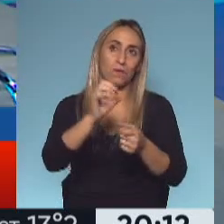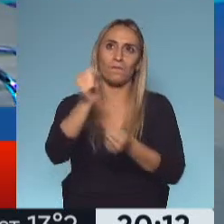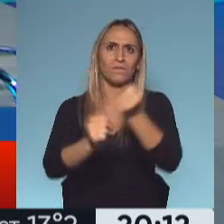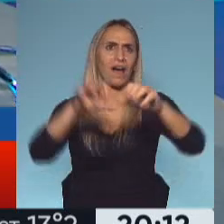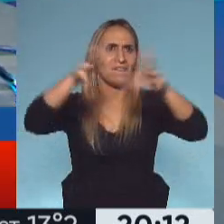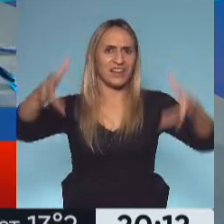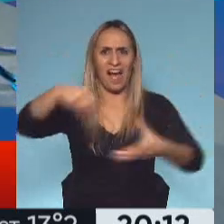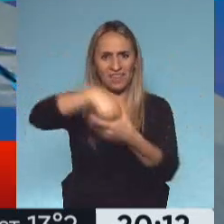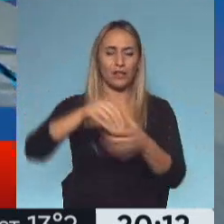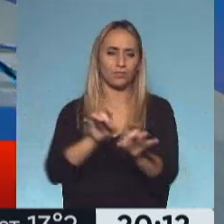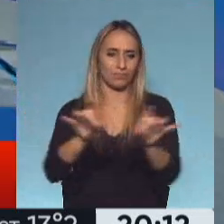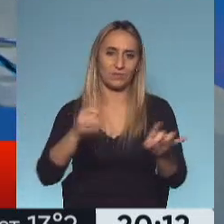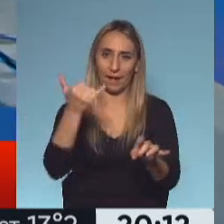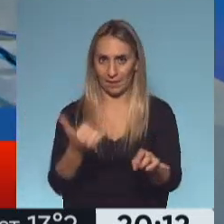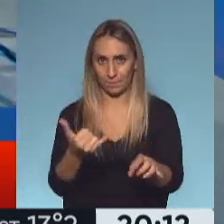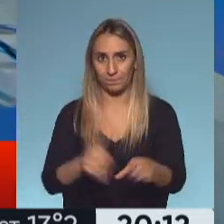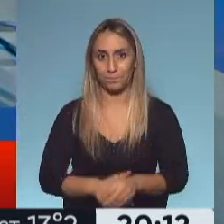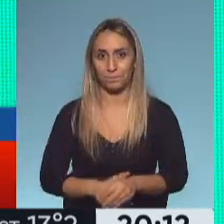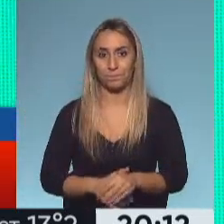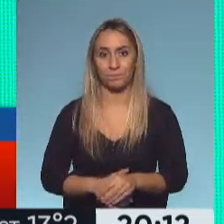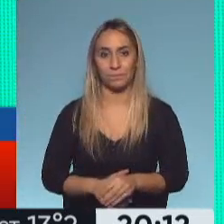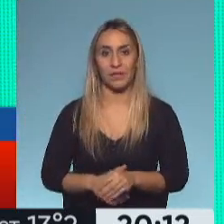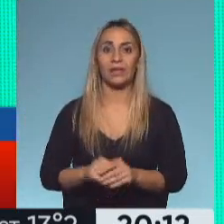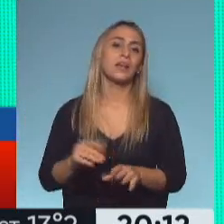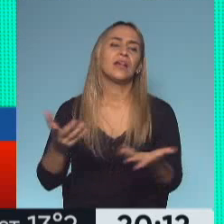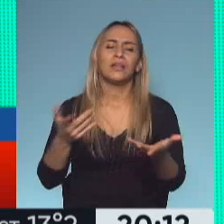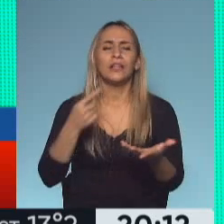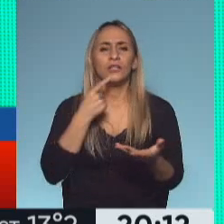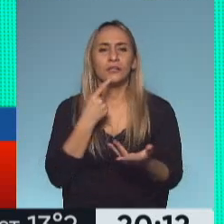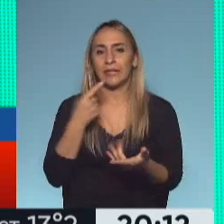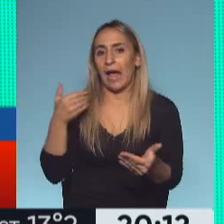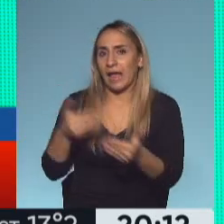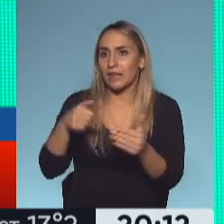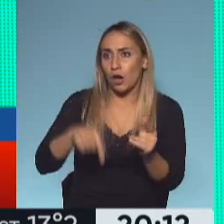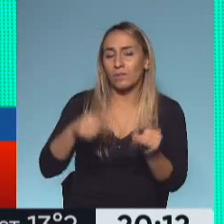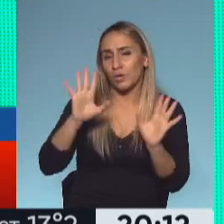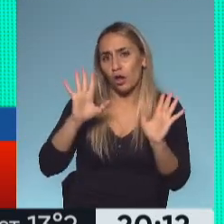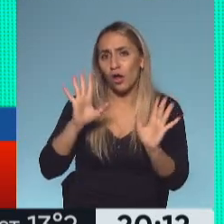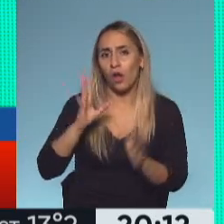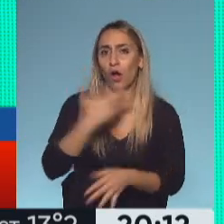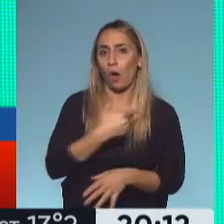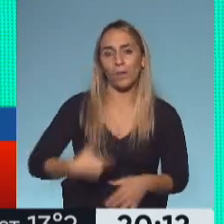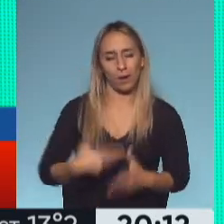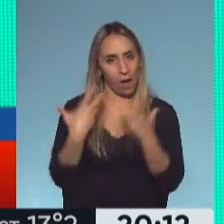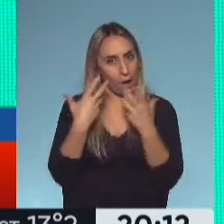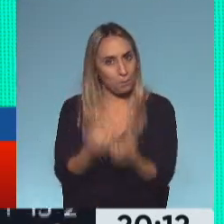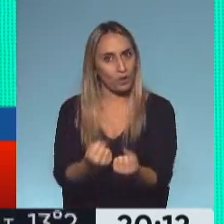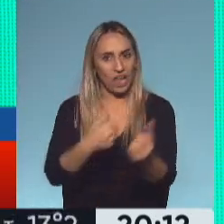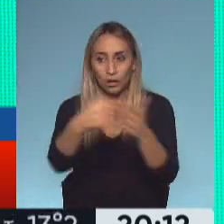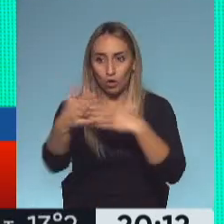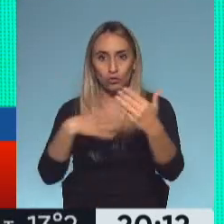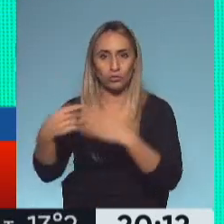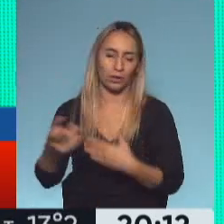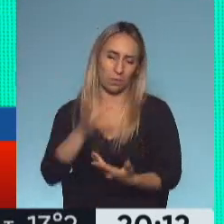Ahora, el crecimiento, no sé si es el previsto hasta aquí, el gobierno apostó a la construcción y se nota esto en los números